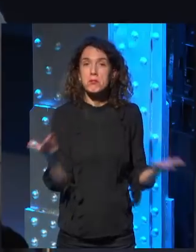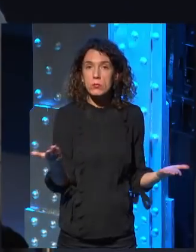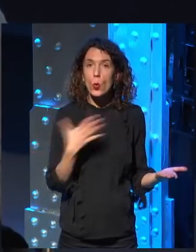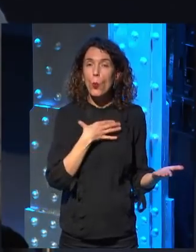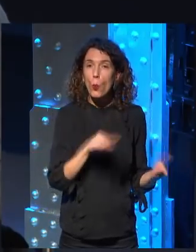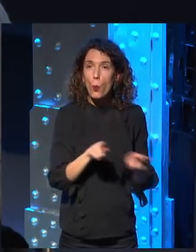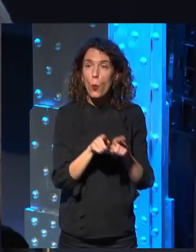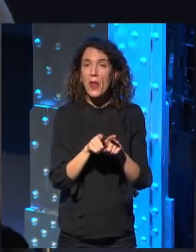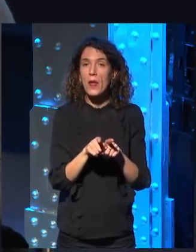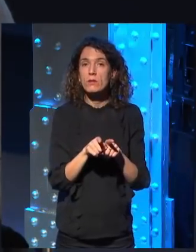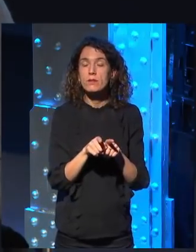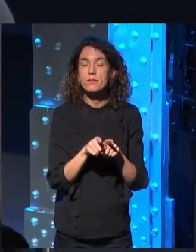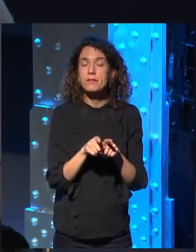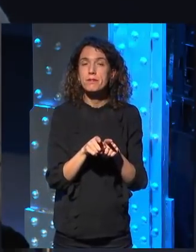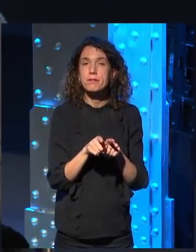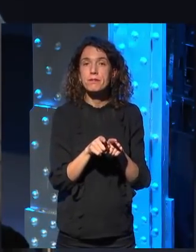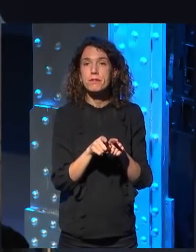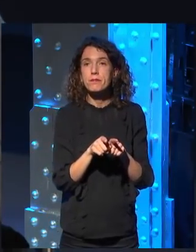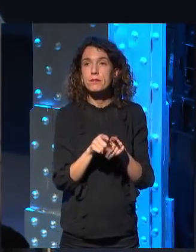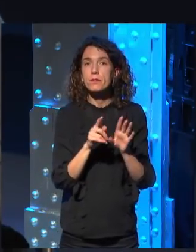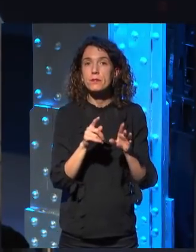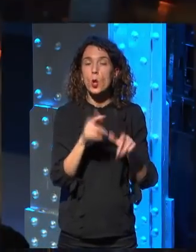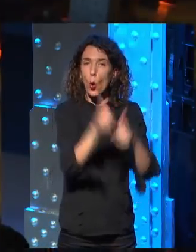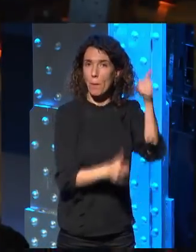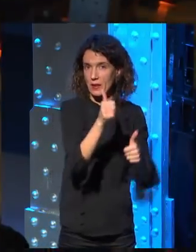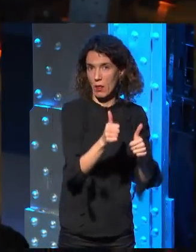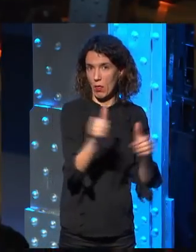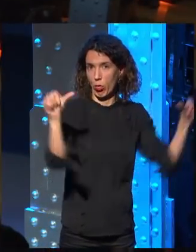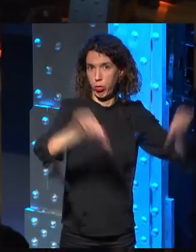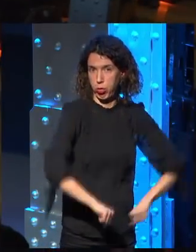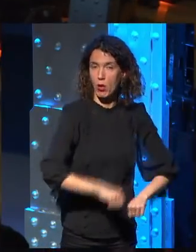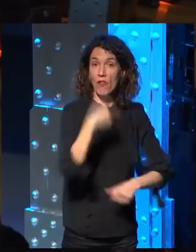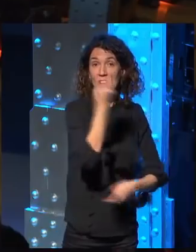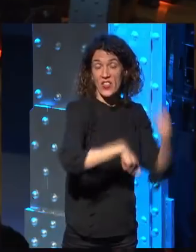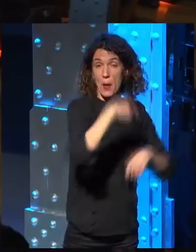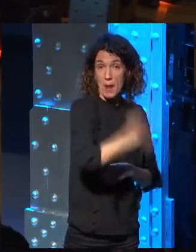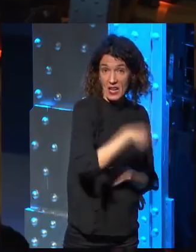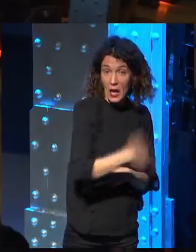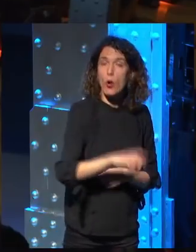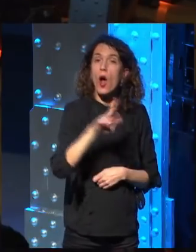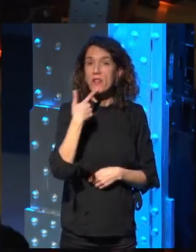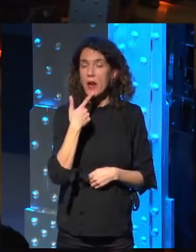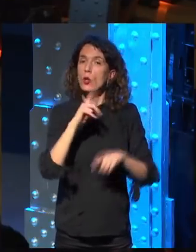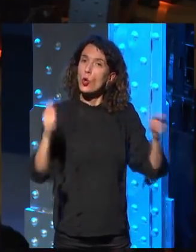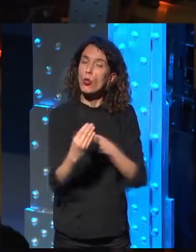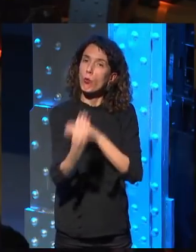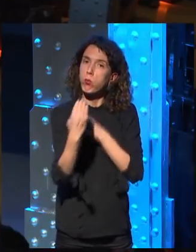tú lo podías arruinar a la competencia, que lo vendía más caros, y te financiabas con